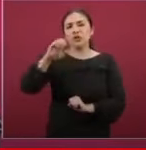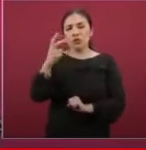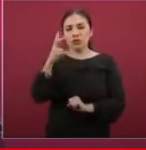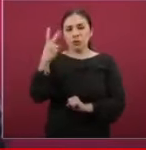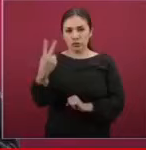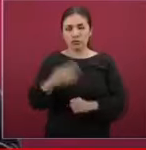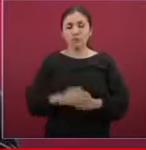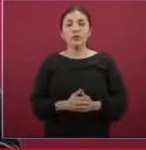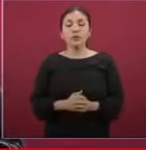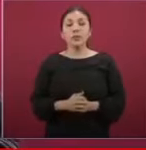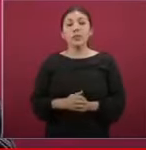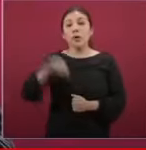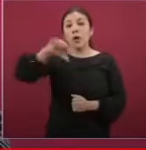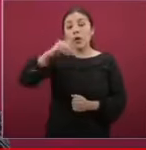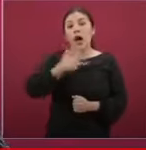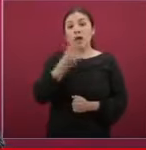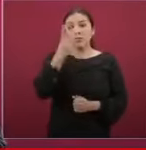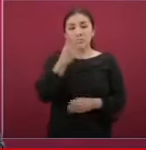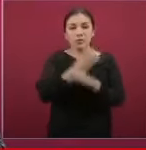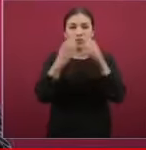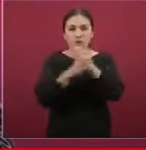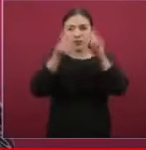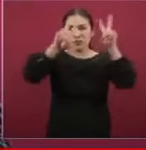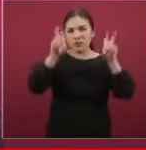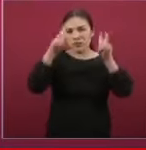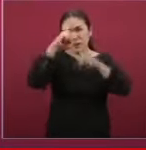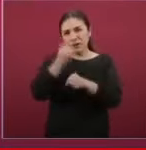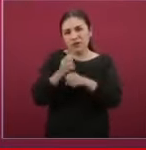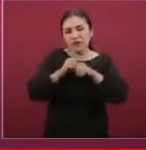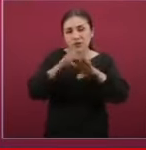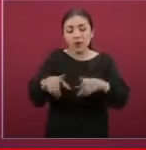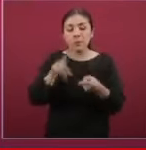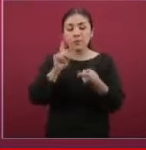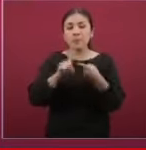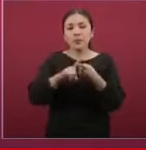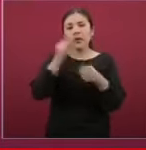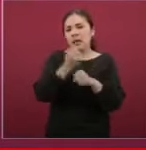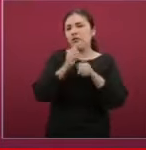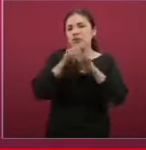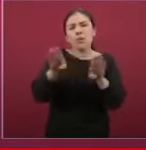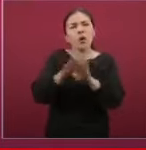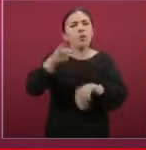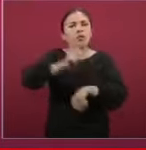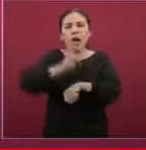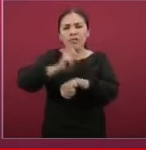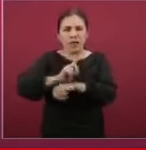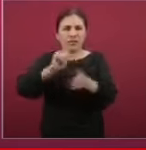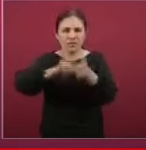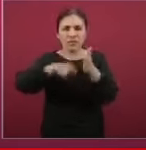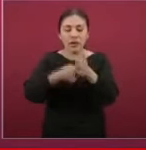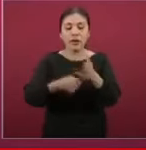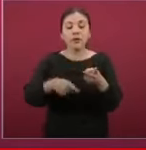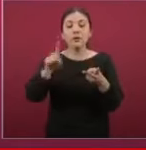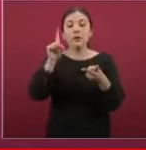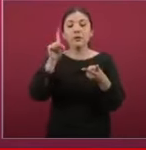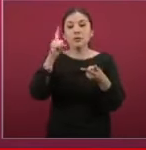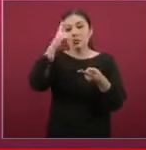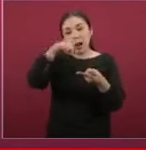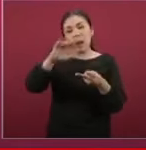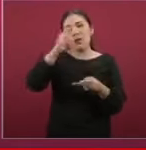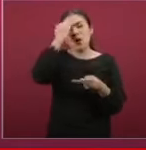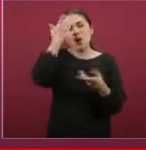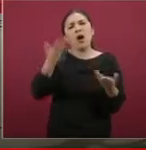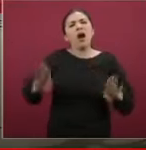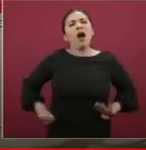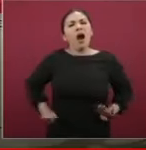SARS-CoV-2. Hoy tenemos 3 elementos de información. El primero es nuestro informe técnico diario para conocer